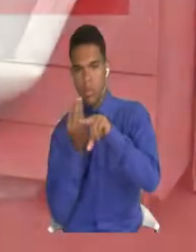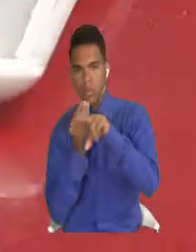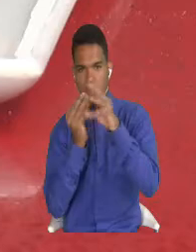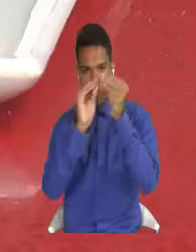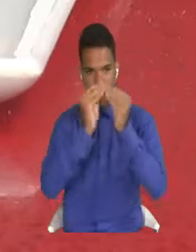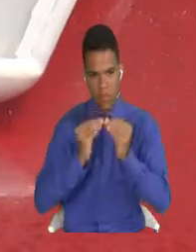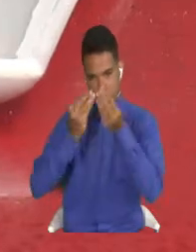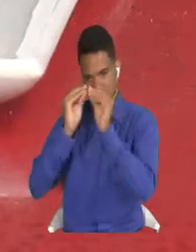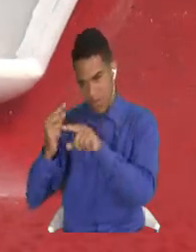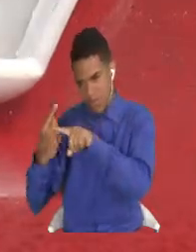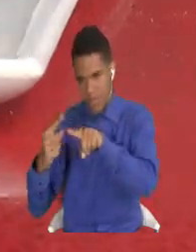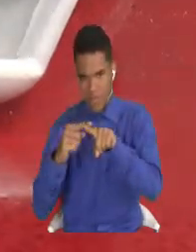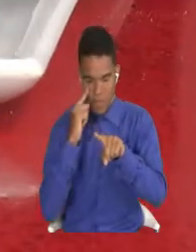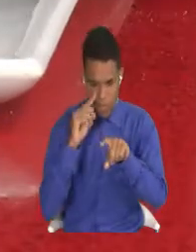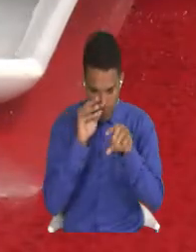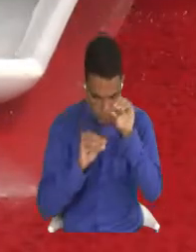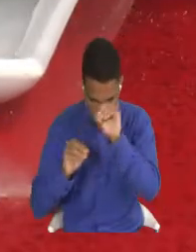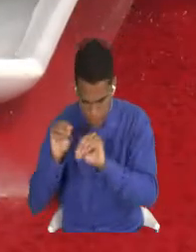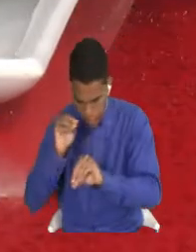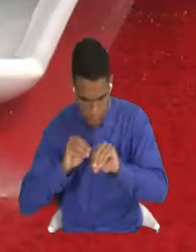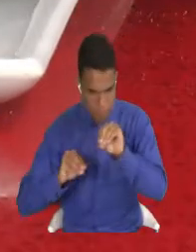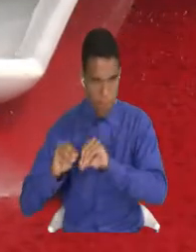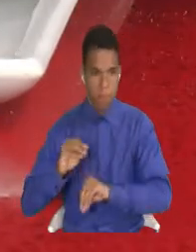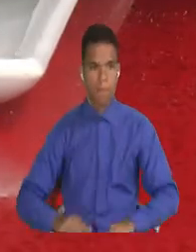Mano árabe. Dale.